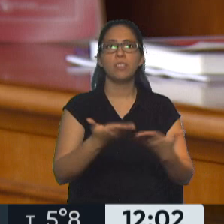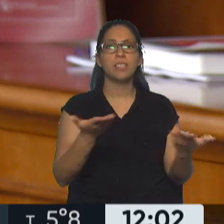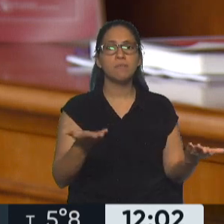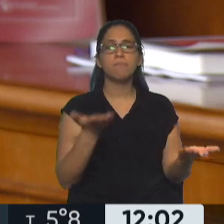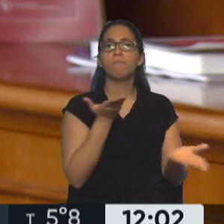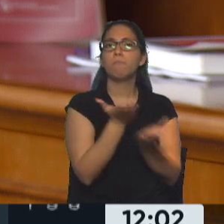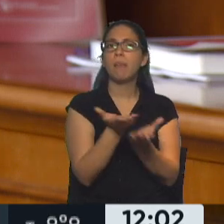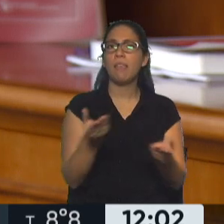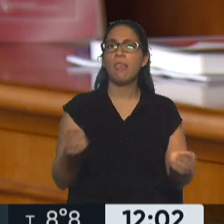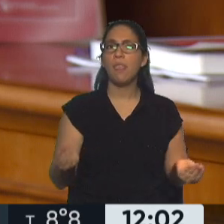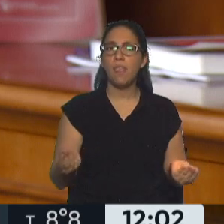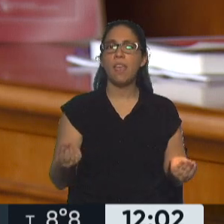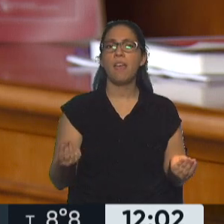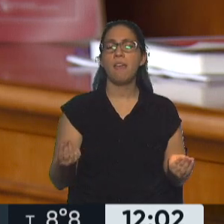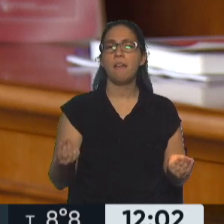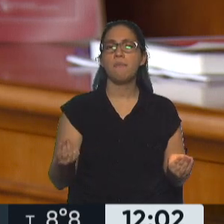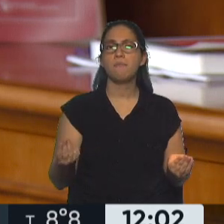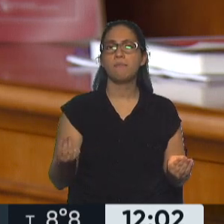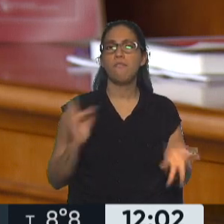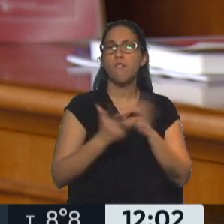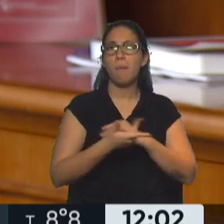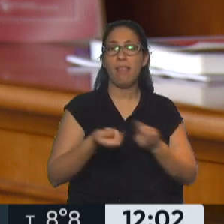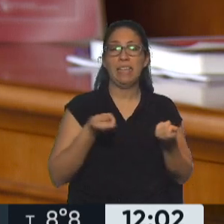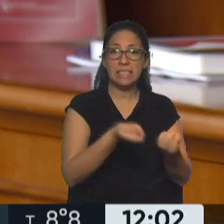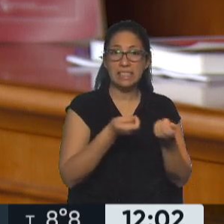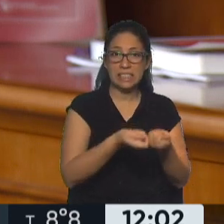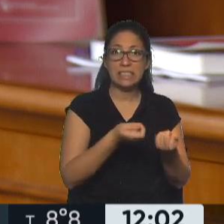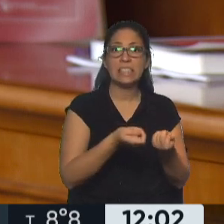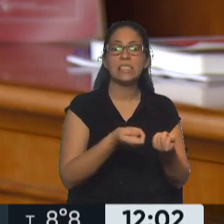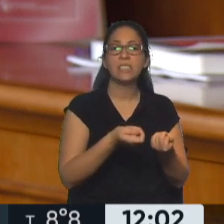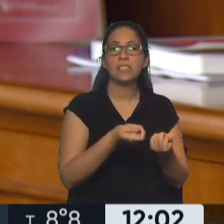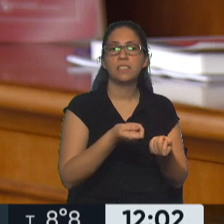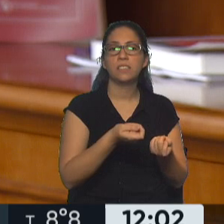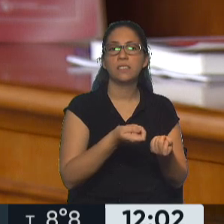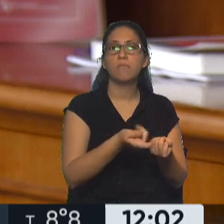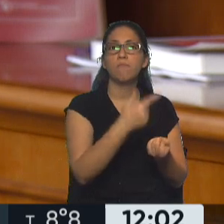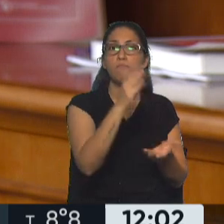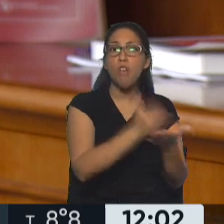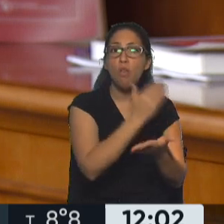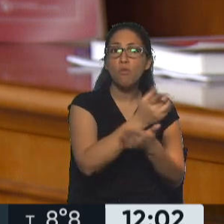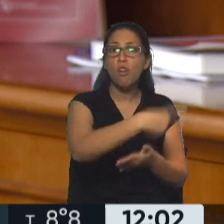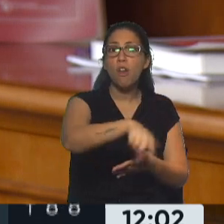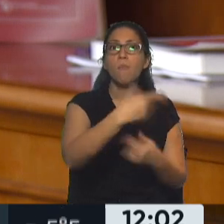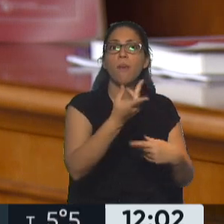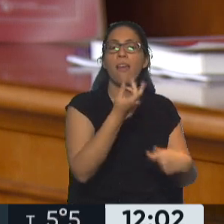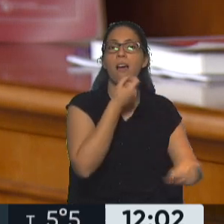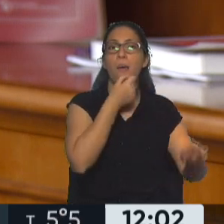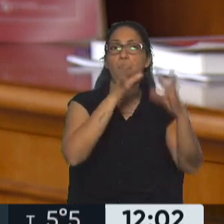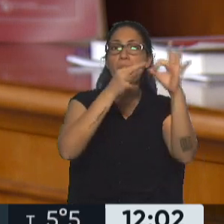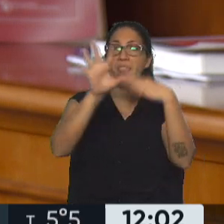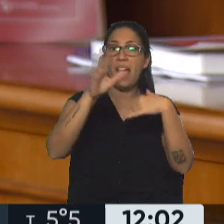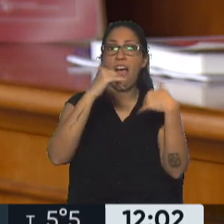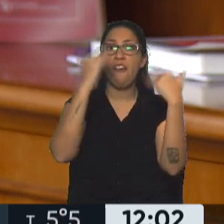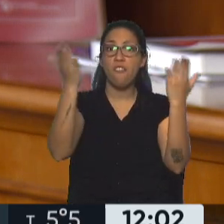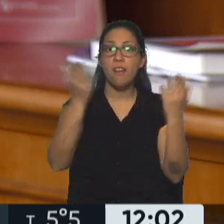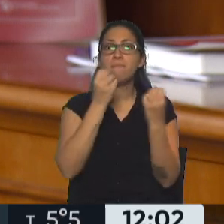se pide, lo que se busca con esta estructura de incentivos es que los productores puedan adelantar sus exportaciones, su liquidación de exportaciones